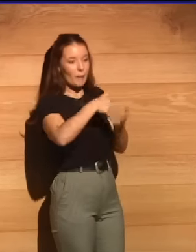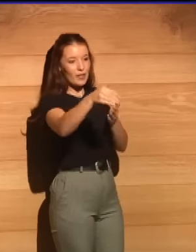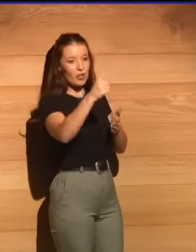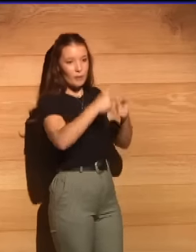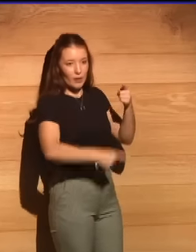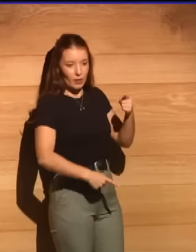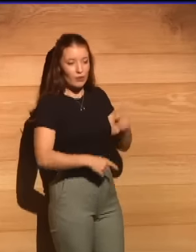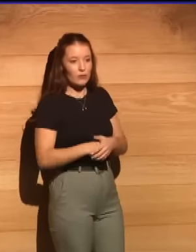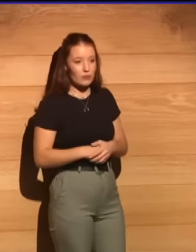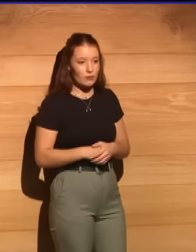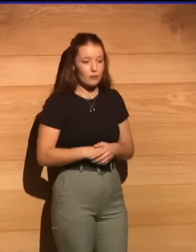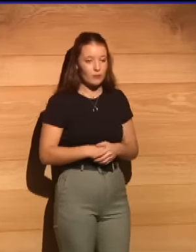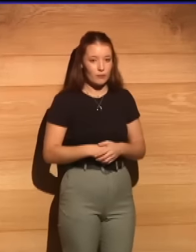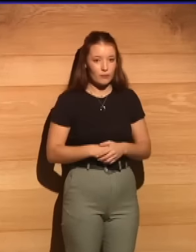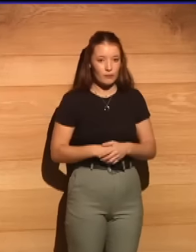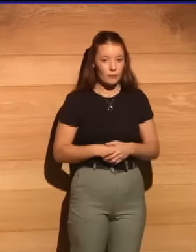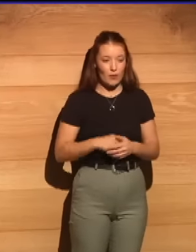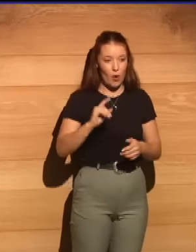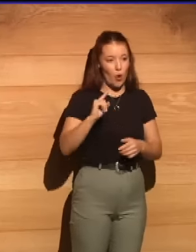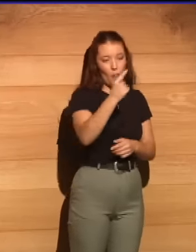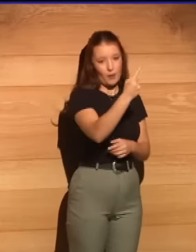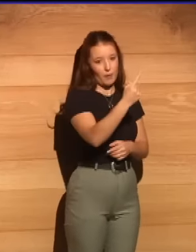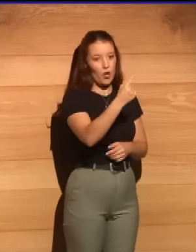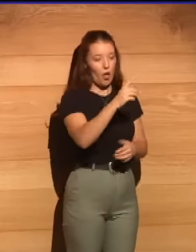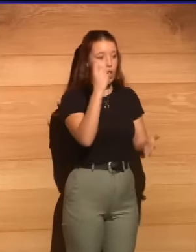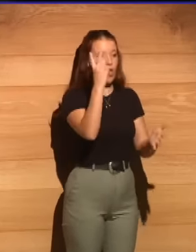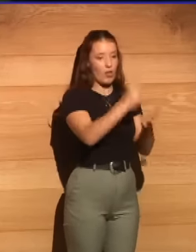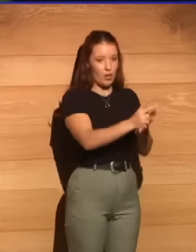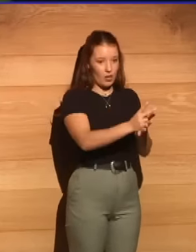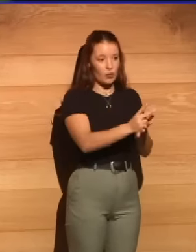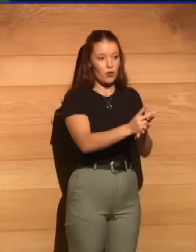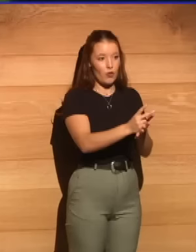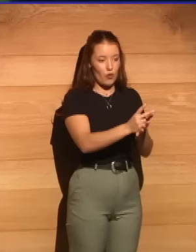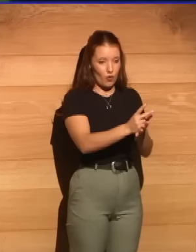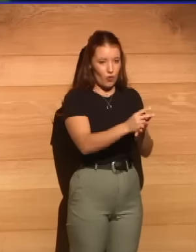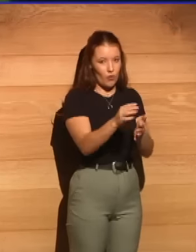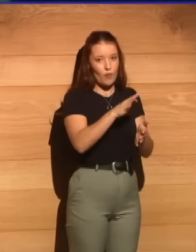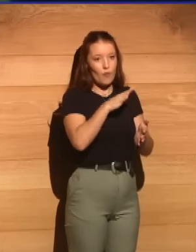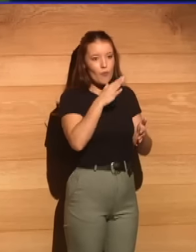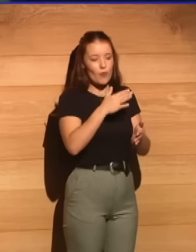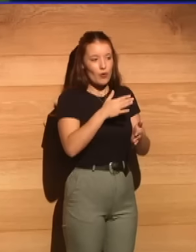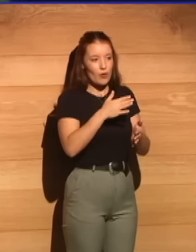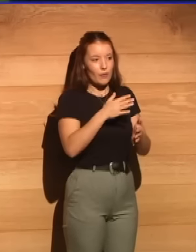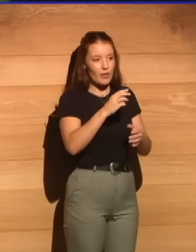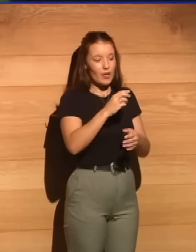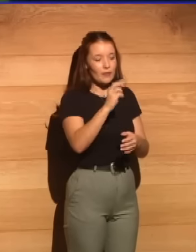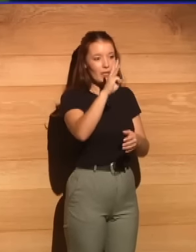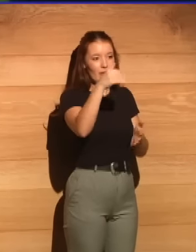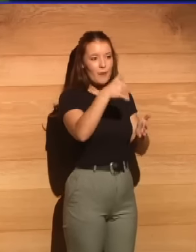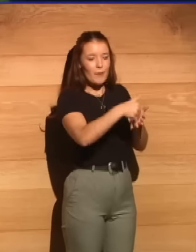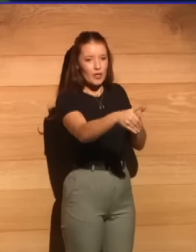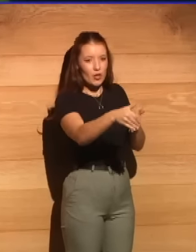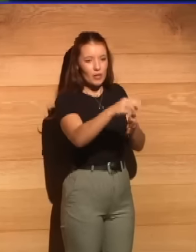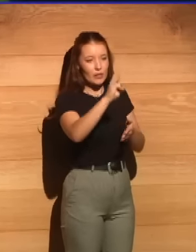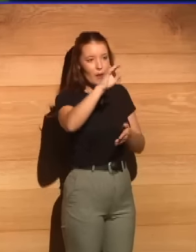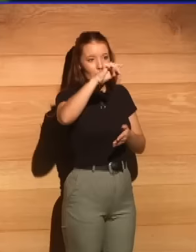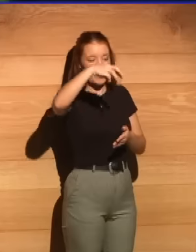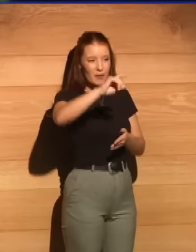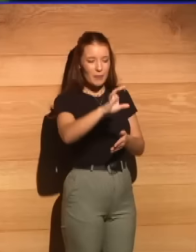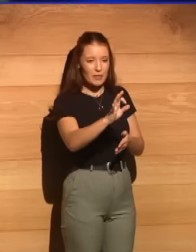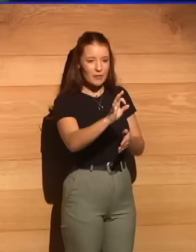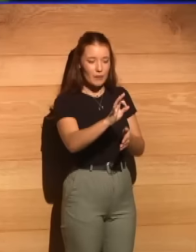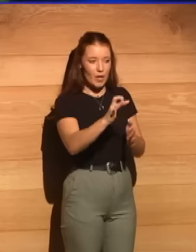este colectivo, en primer lugar, ya es un reto de capilaridad enorme. O sea, cómo llegas a esos 3 millones de pymes y a ese